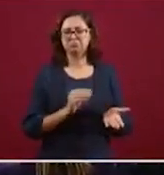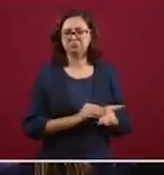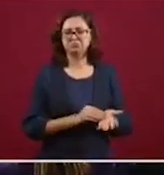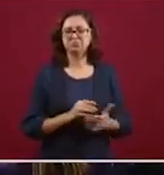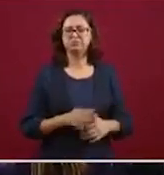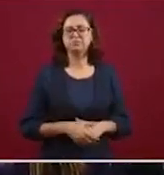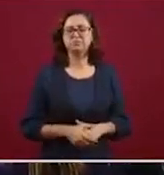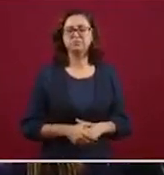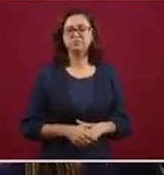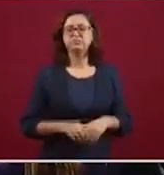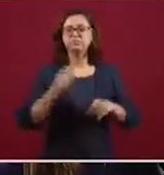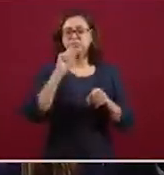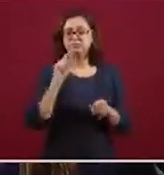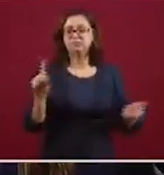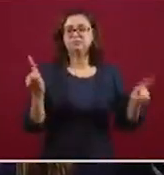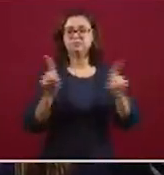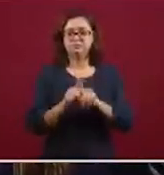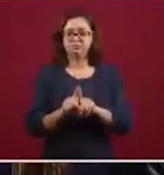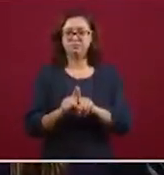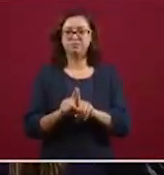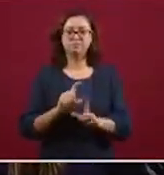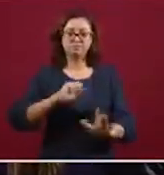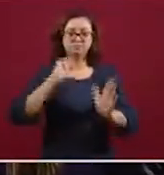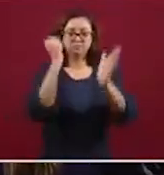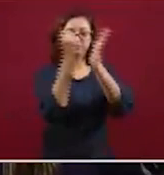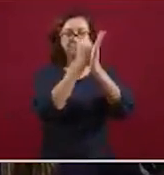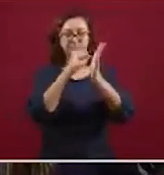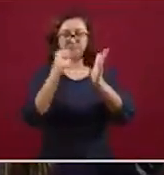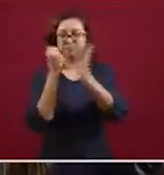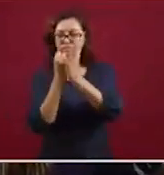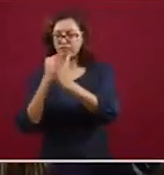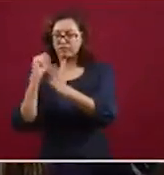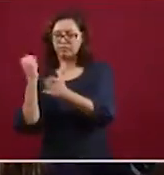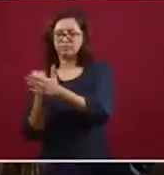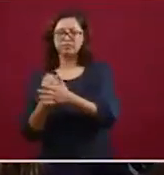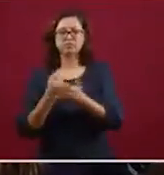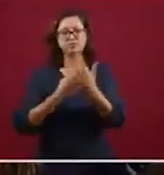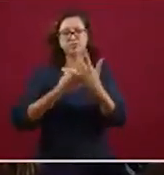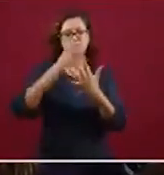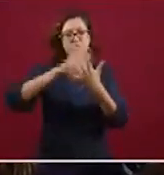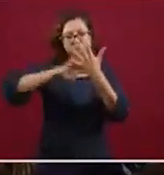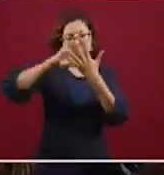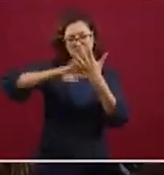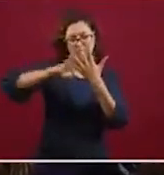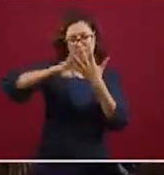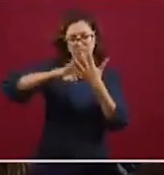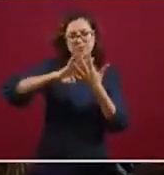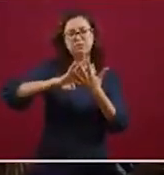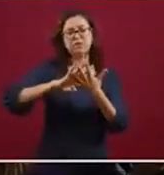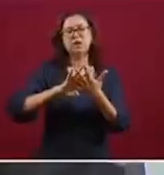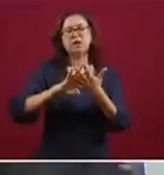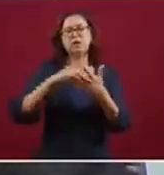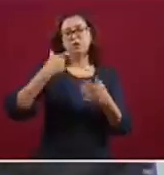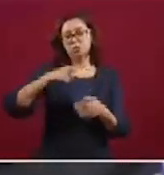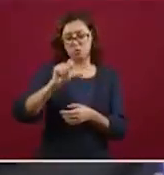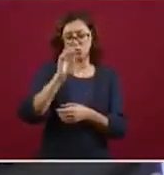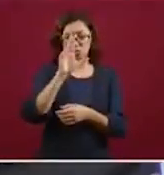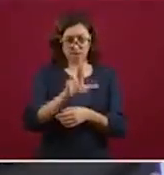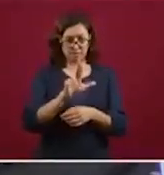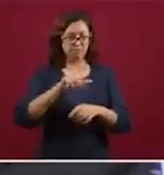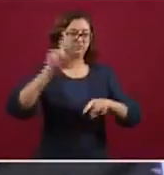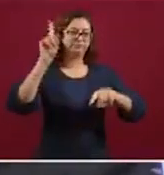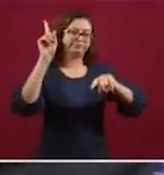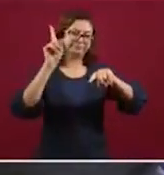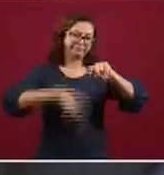financieramente. También se mandan, se cancelan sellos, o sea, se cancelan sellos digitales. ¿Qué quiere decir? Que una empresa que se le practicó la